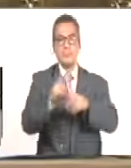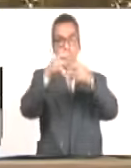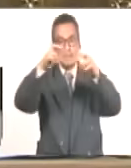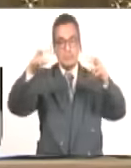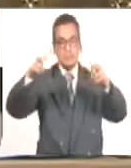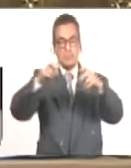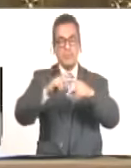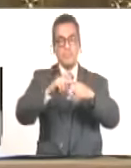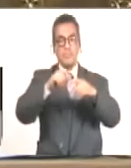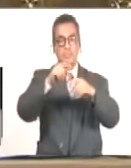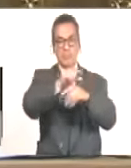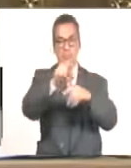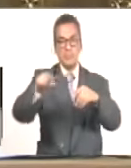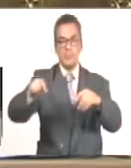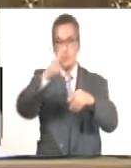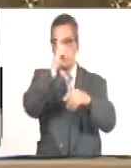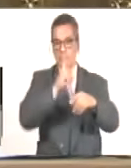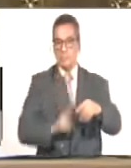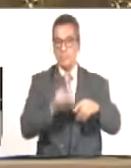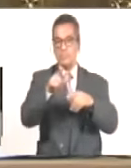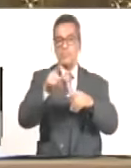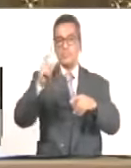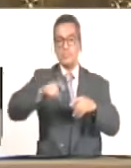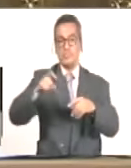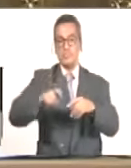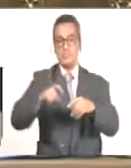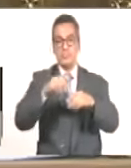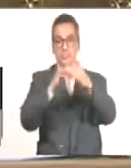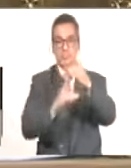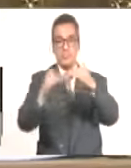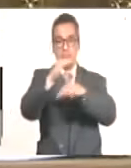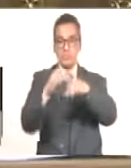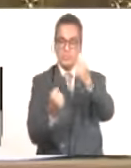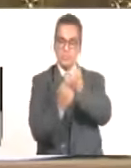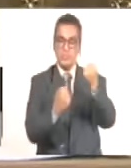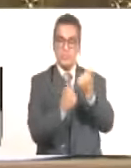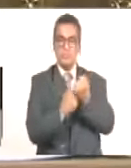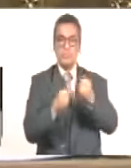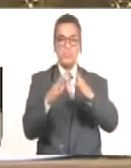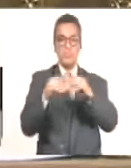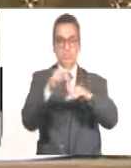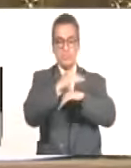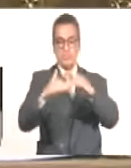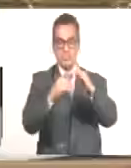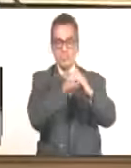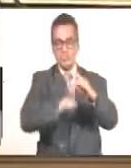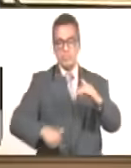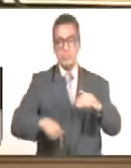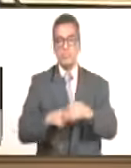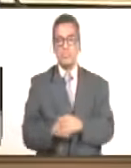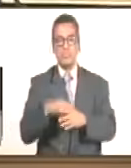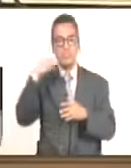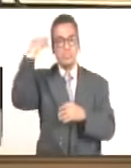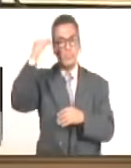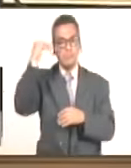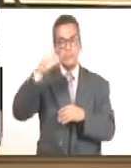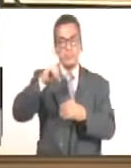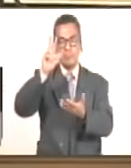Epígrafe. Personas con discapacidad que requieren altos niveles de apoyo. Es todo, ciudadano vicepresidente.